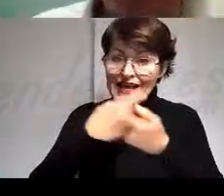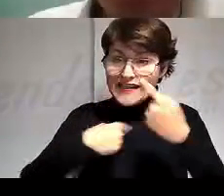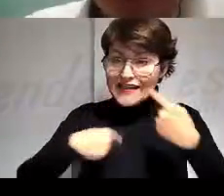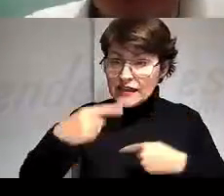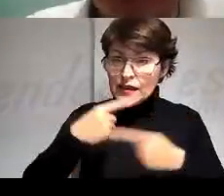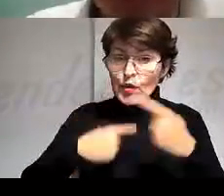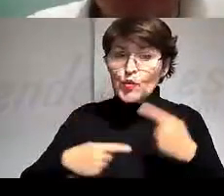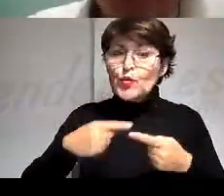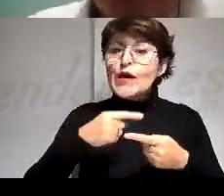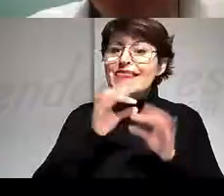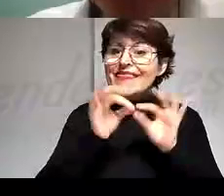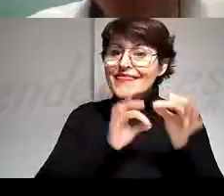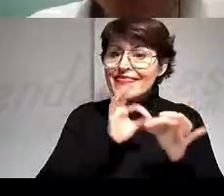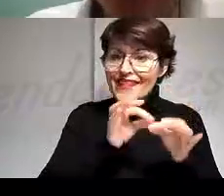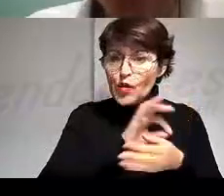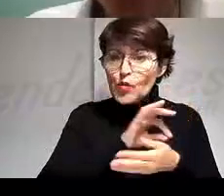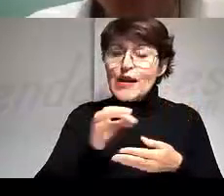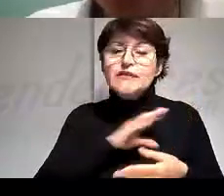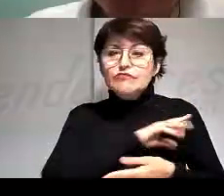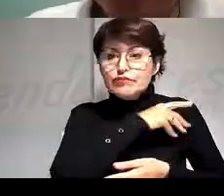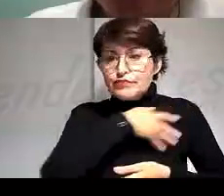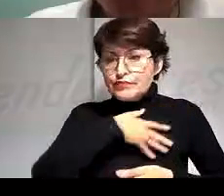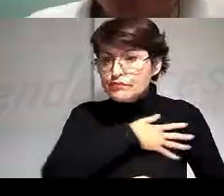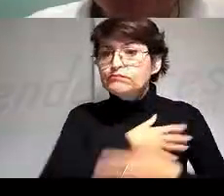célula muscular,